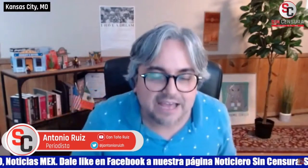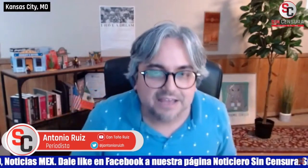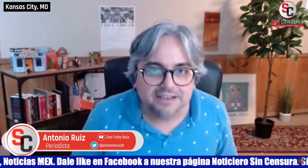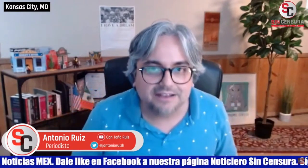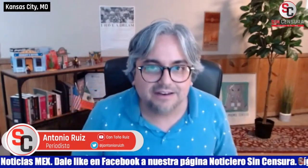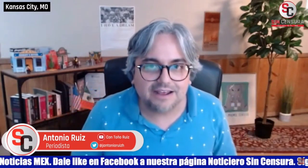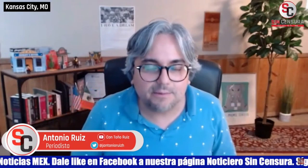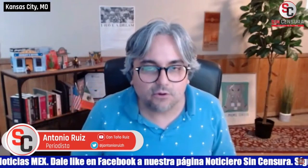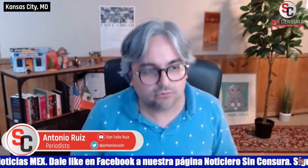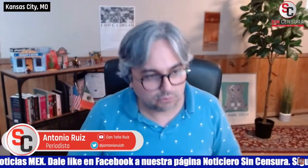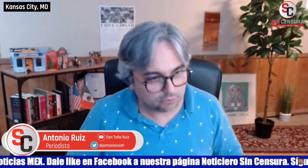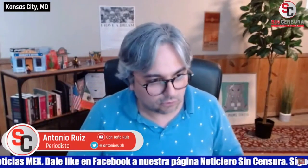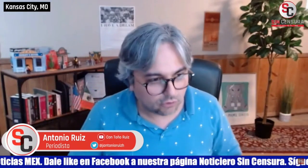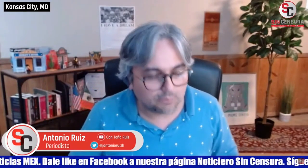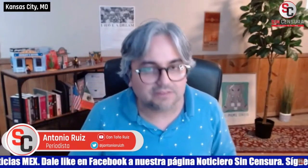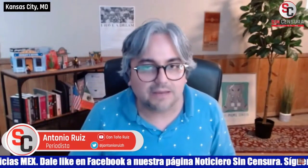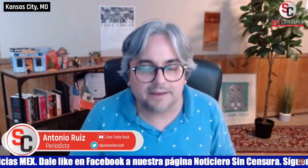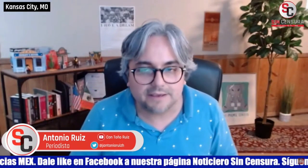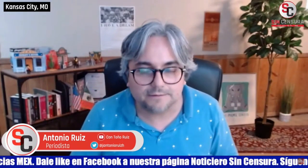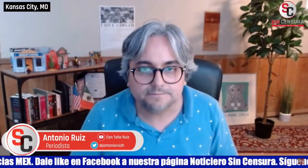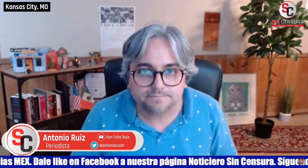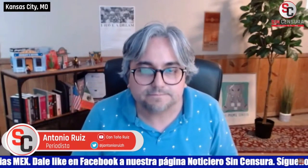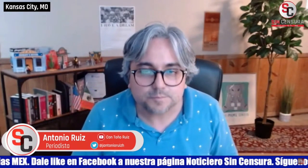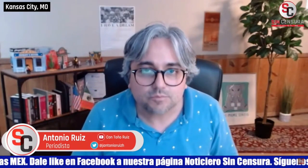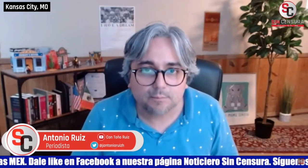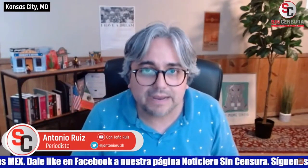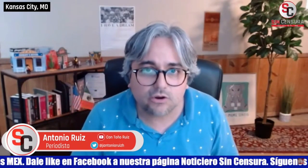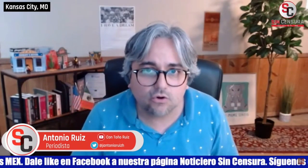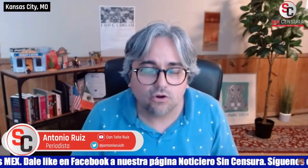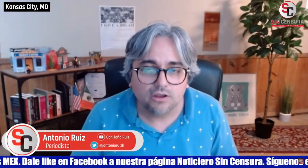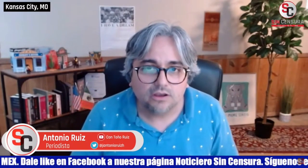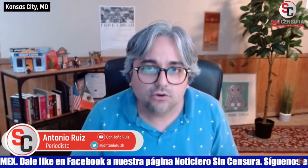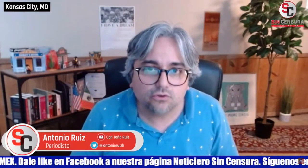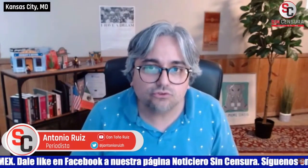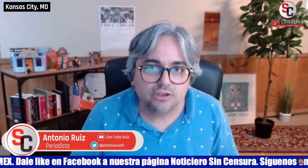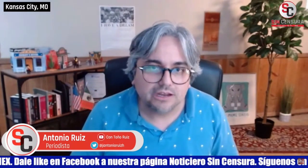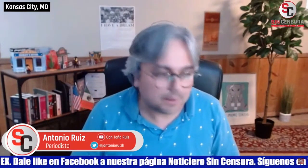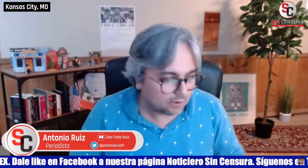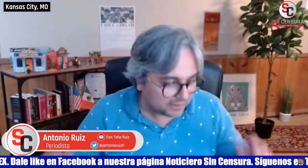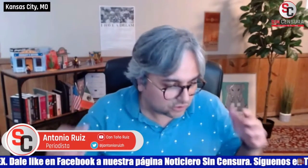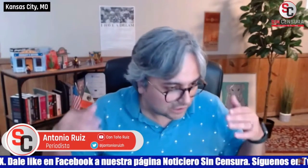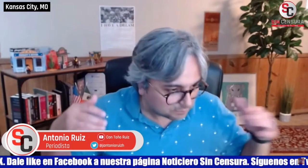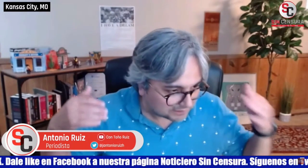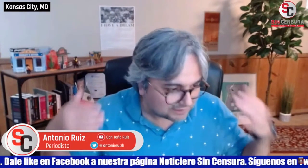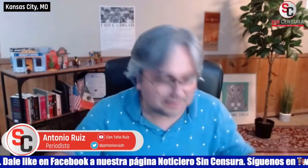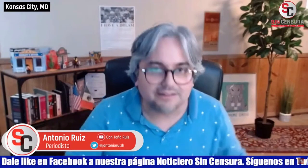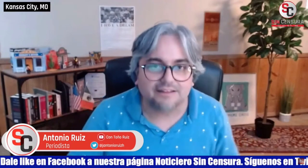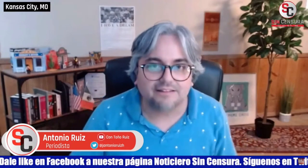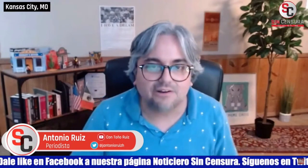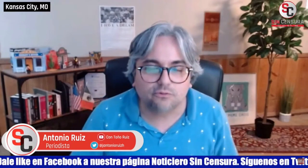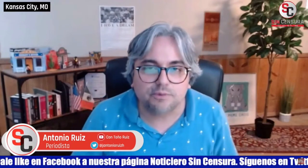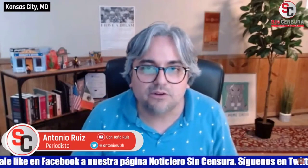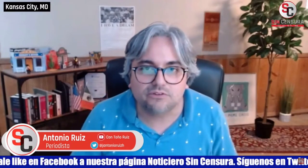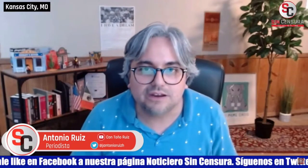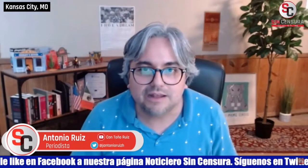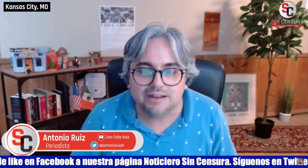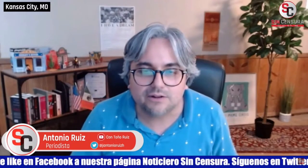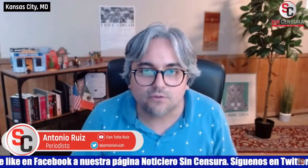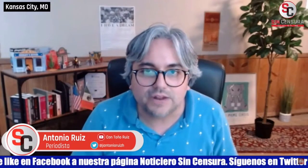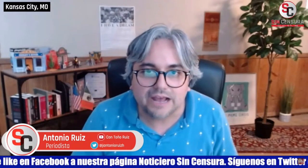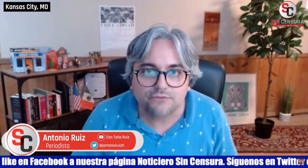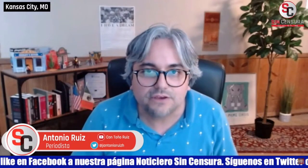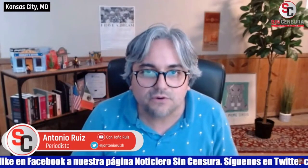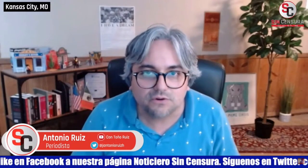nada. Le abrió, como nos lo comentaba ayer Paco Cruz, le abrió, de hecho, las puertas de Los Pinos